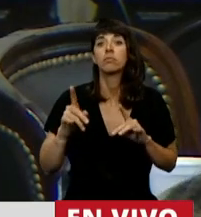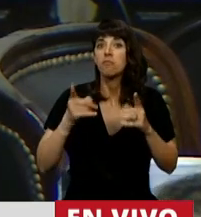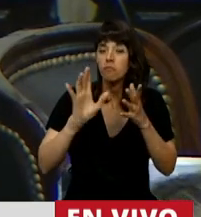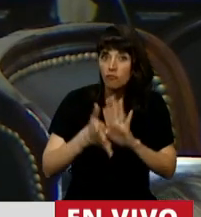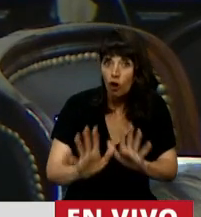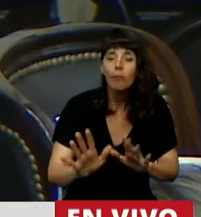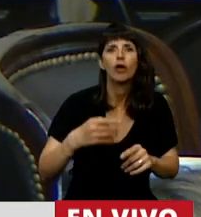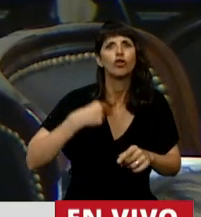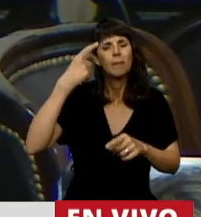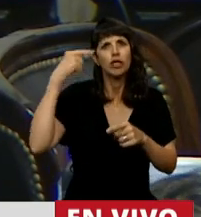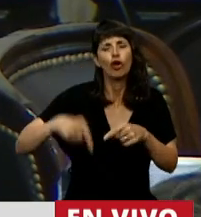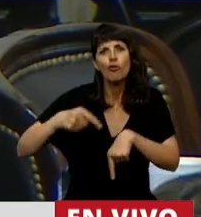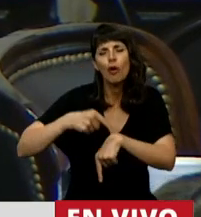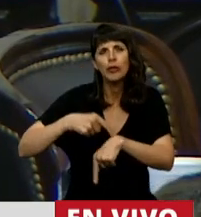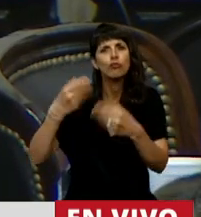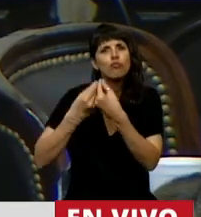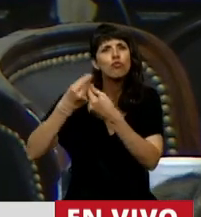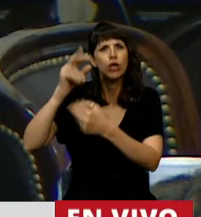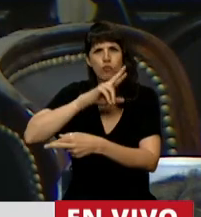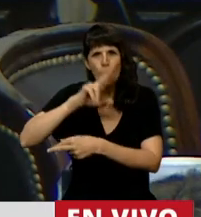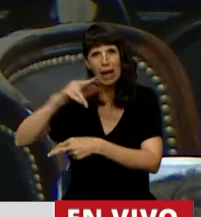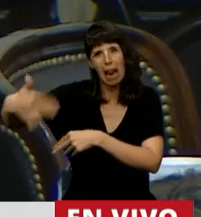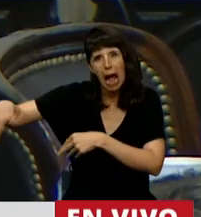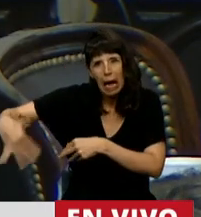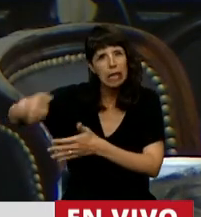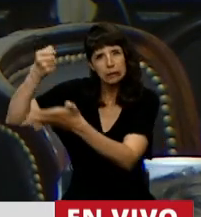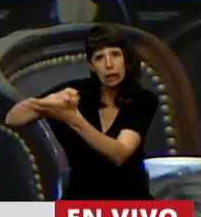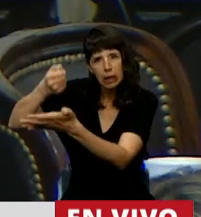están en la calle, que están en este recinto, que están en sus casas,